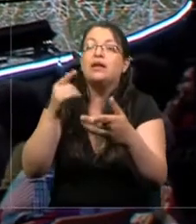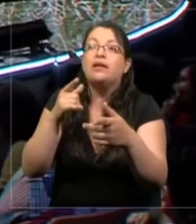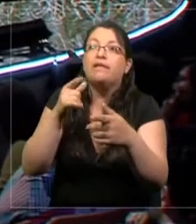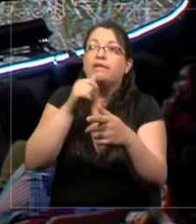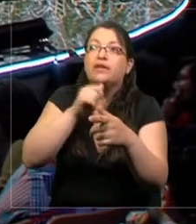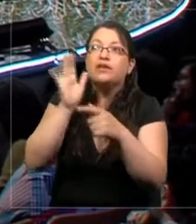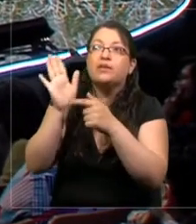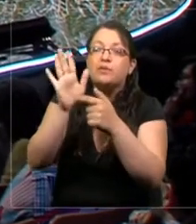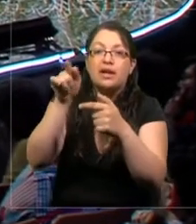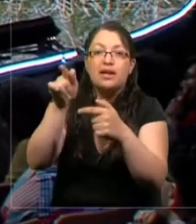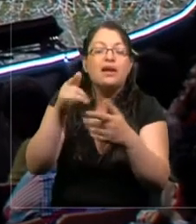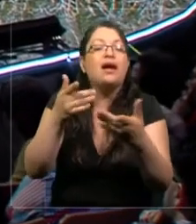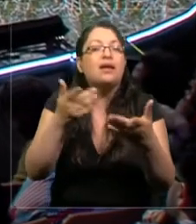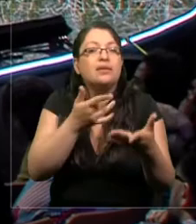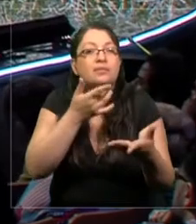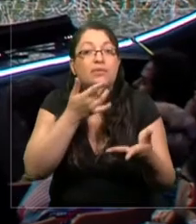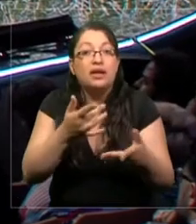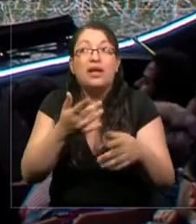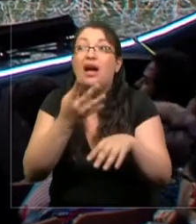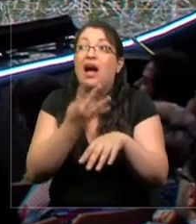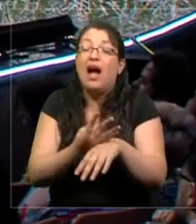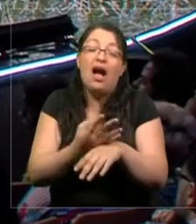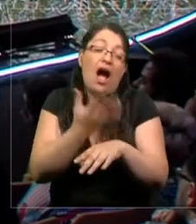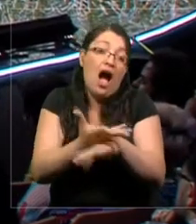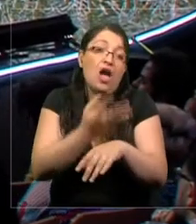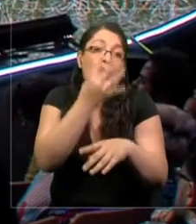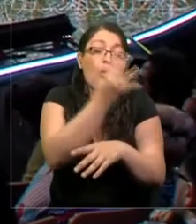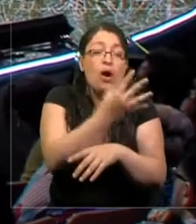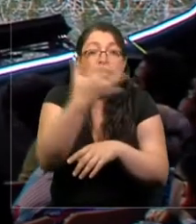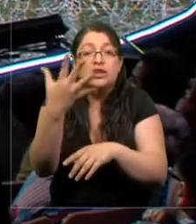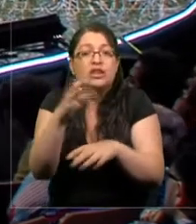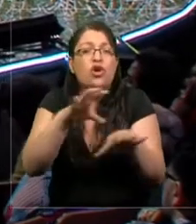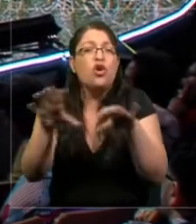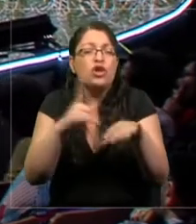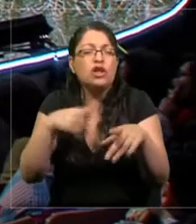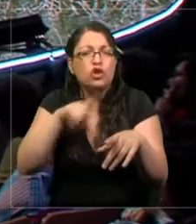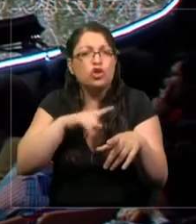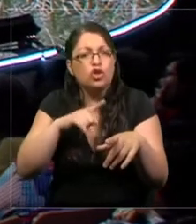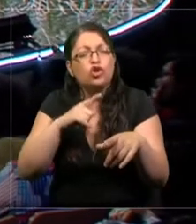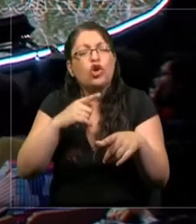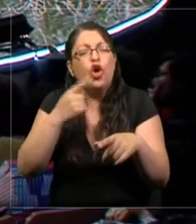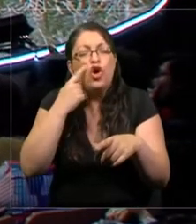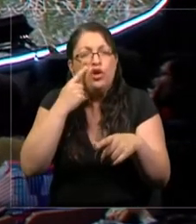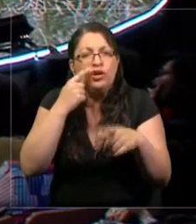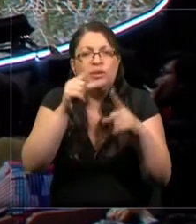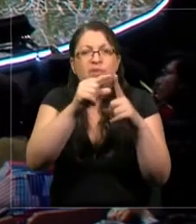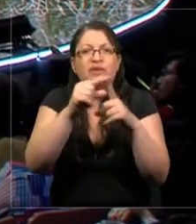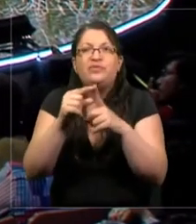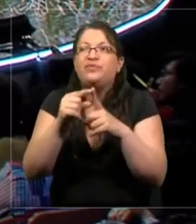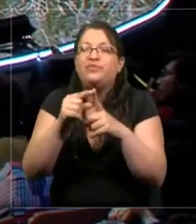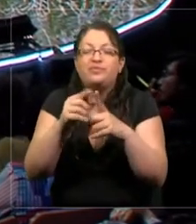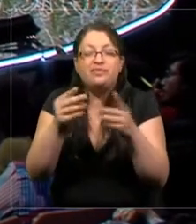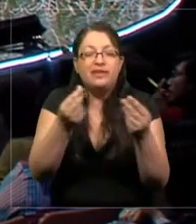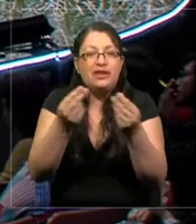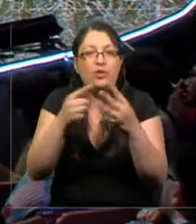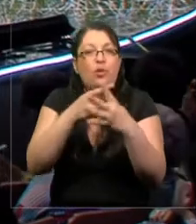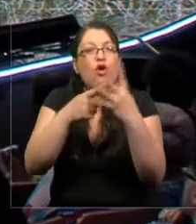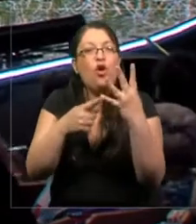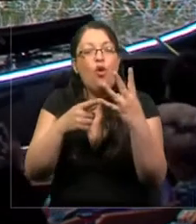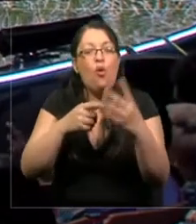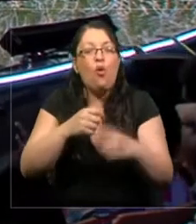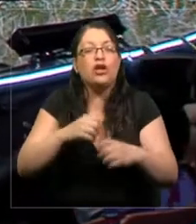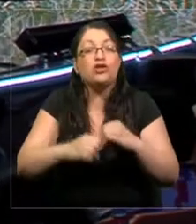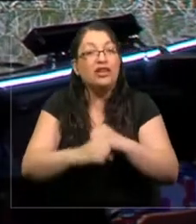ahí son cuatro o cinco cosas que se conocen en la jerga de la conservación como los jinetes del apocalipsis' la